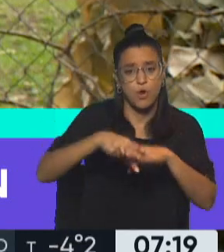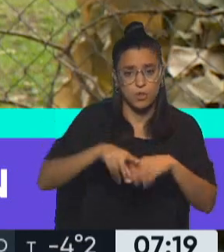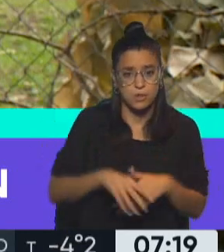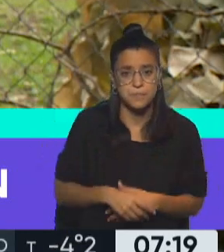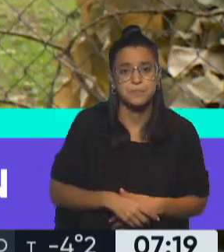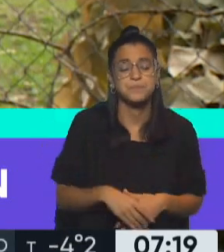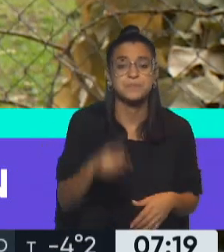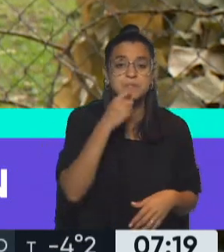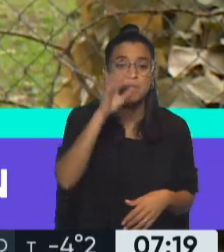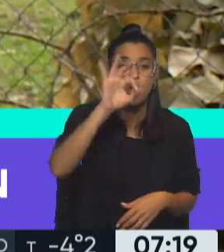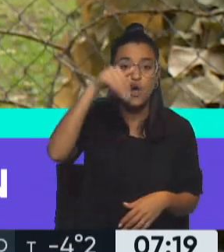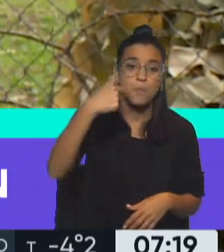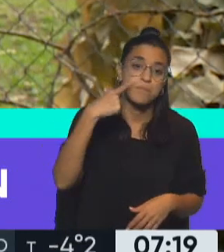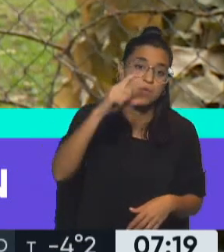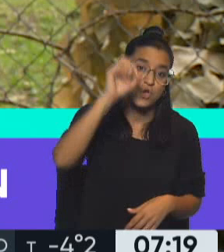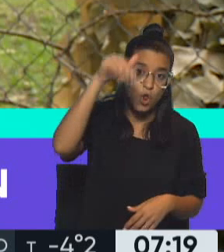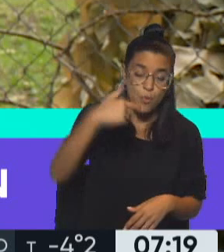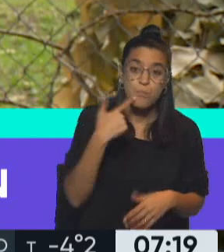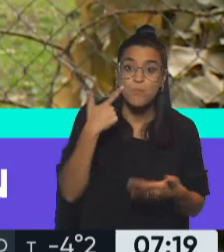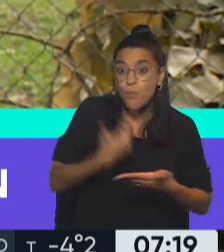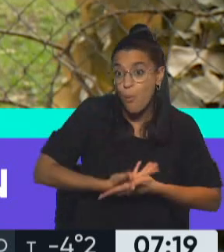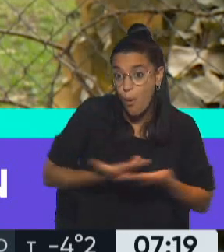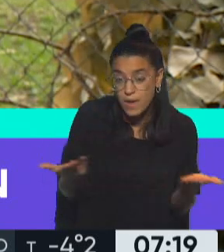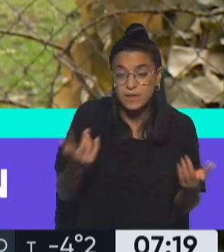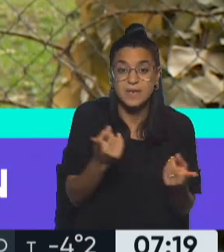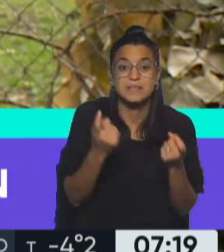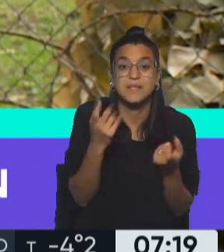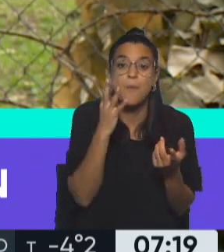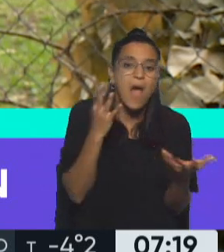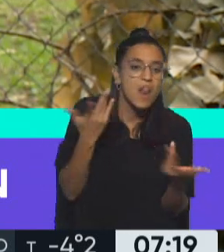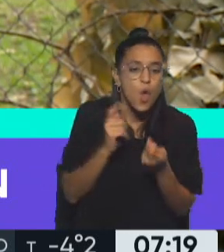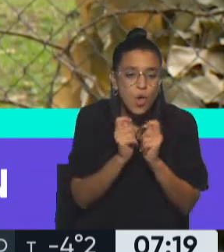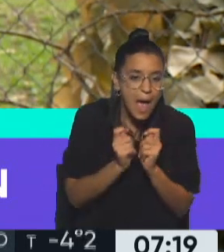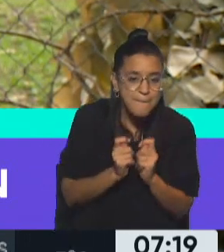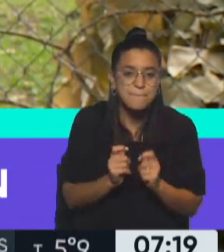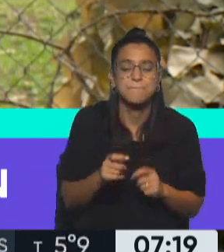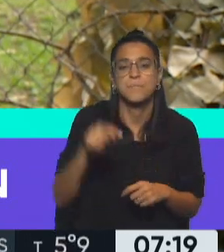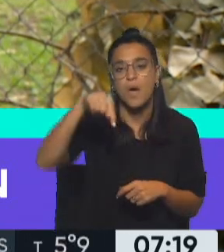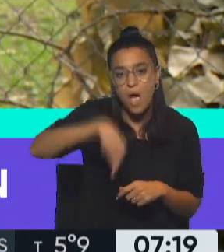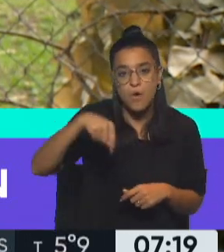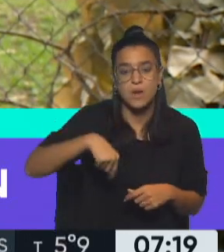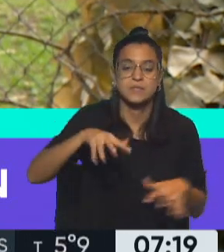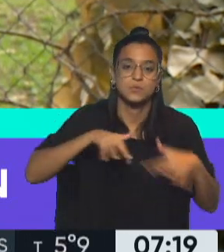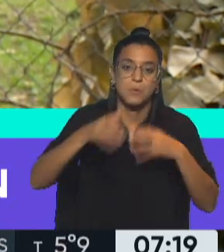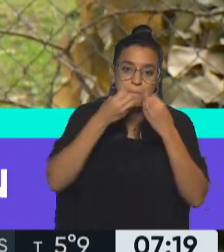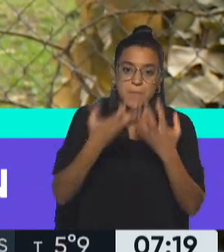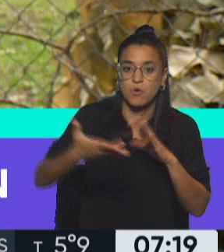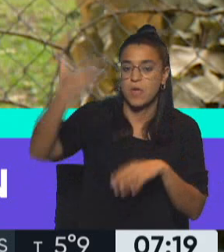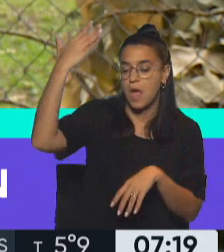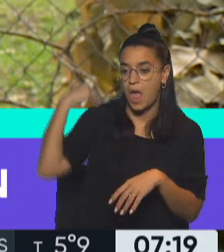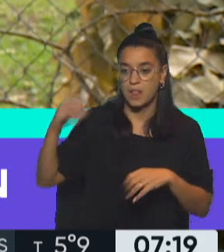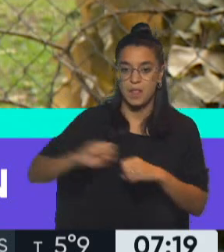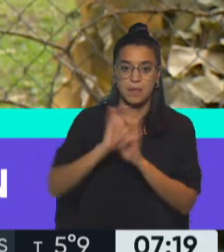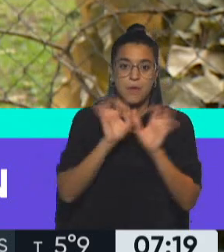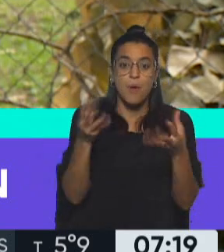el caso que Omicron nos muestre que necesitamos algún ajuste, estamos en una situación mejor que cuando comenzó la pandemia porque